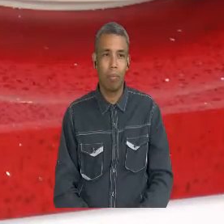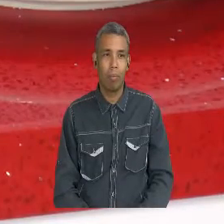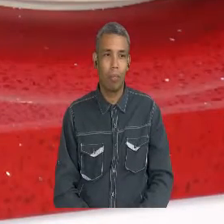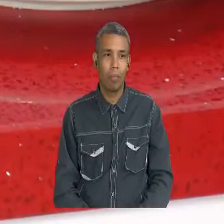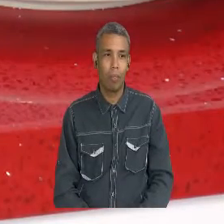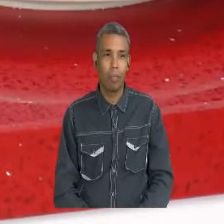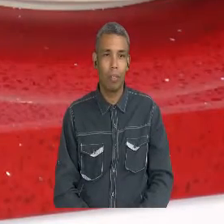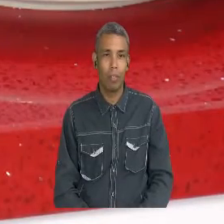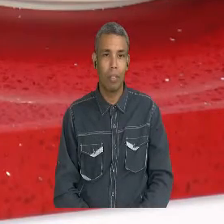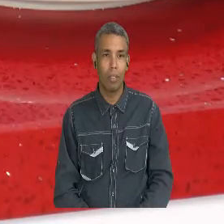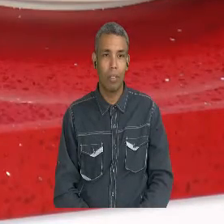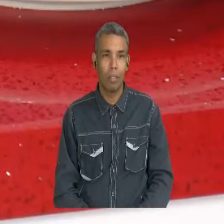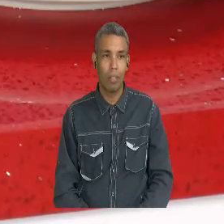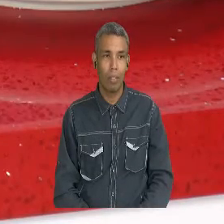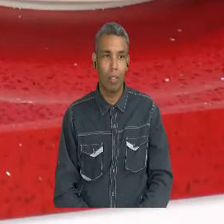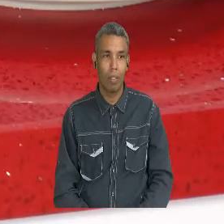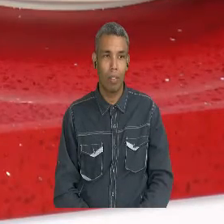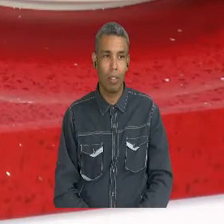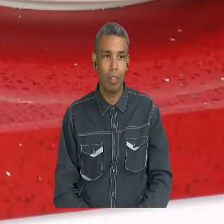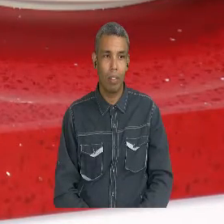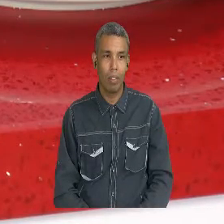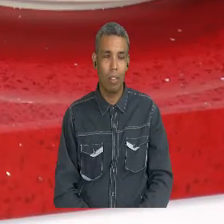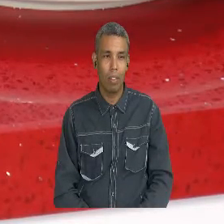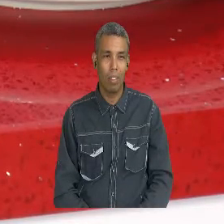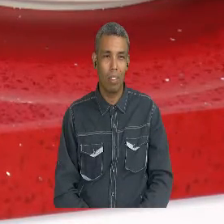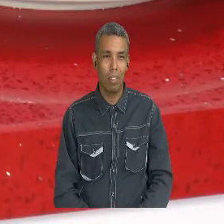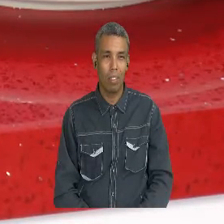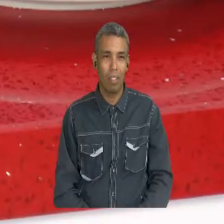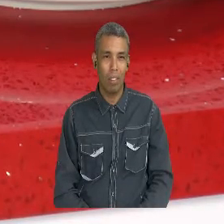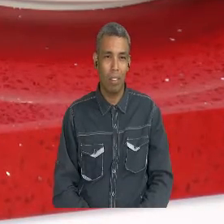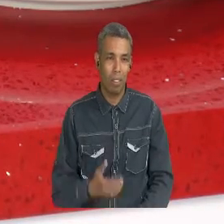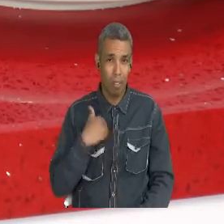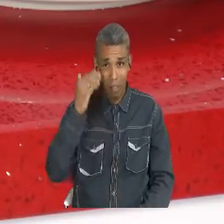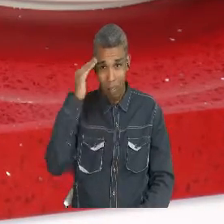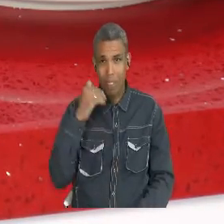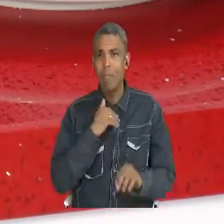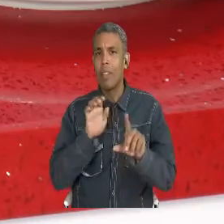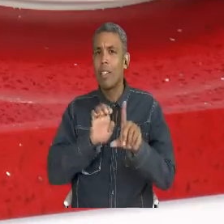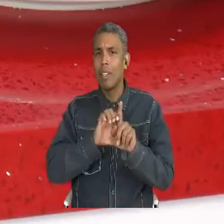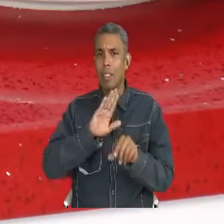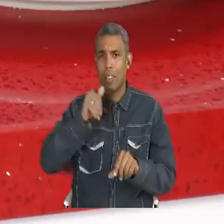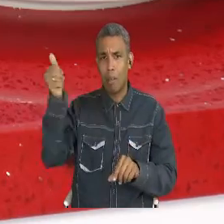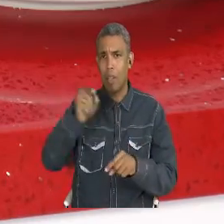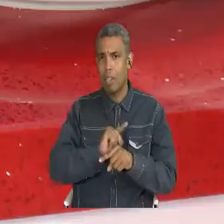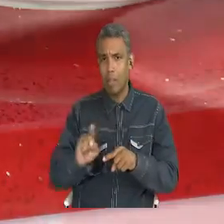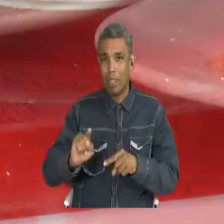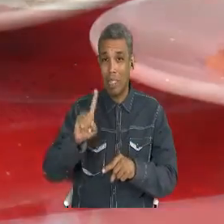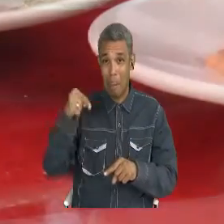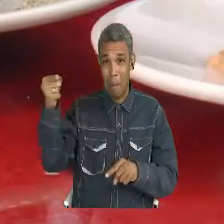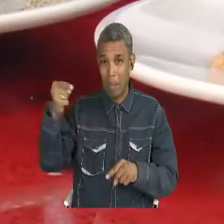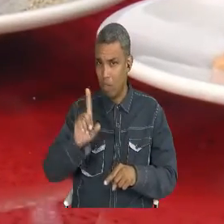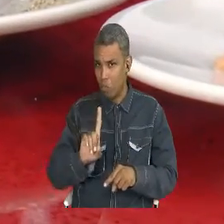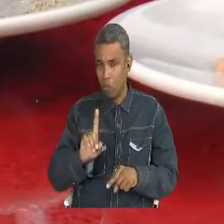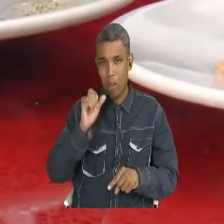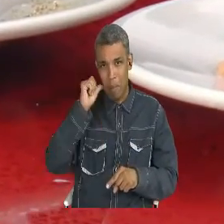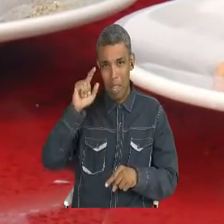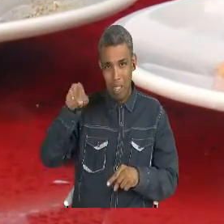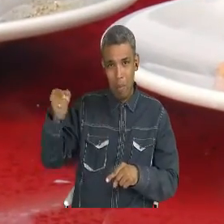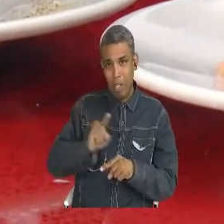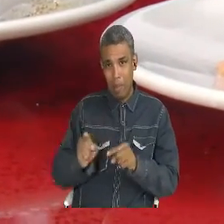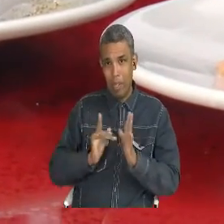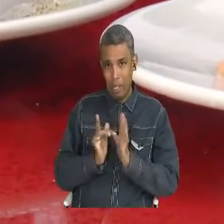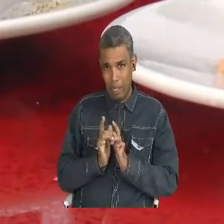cita, regresando de Semana Santa, aquí en Enlace Televisión, por supuesto en este su programa A Pedir de Boca, 10:30 en punto de la mañana,